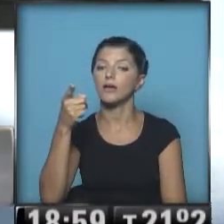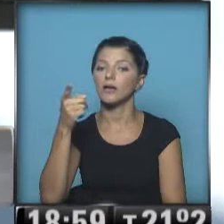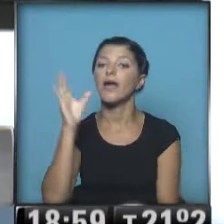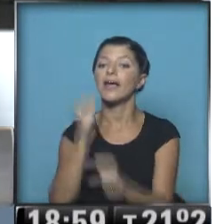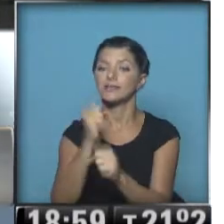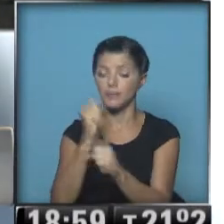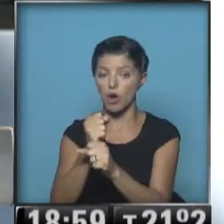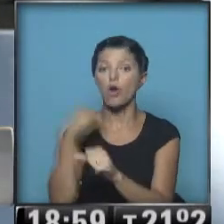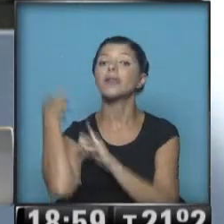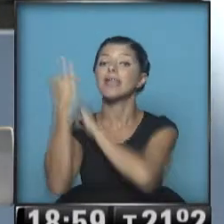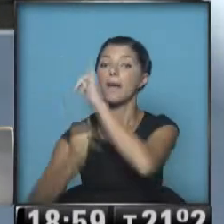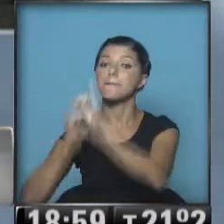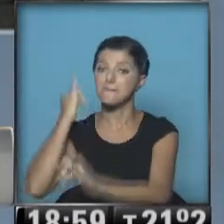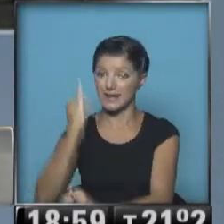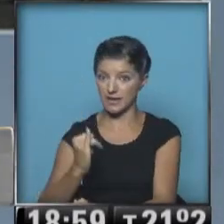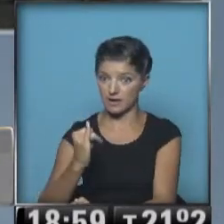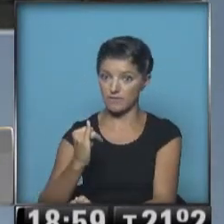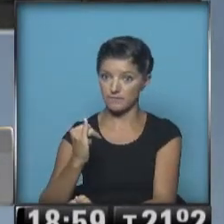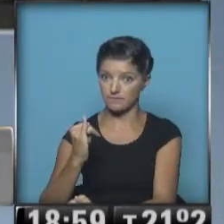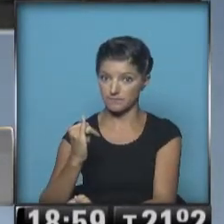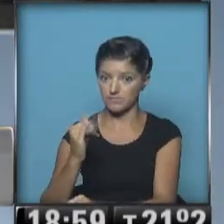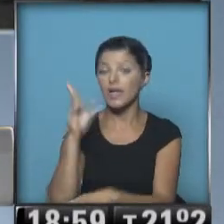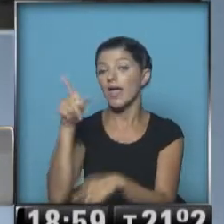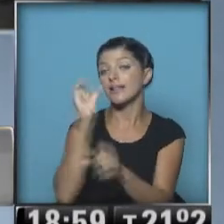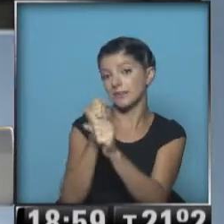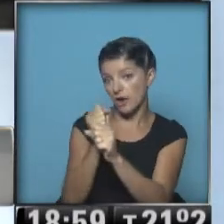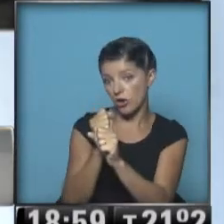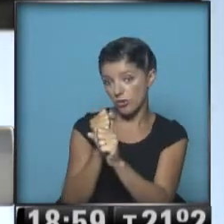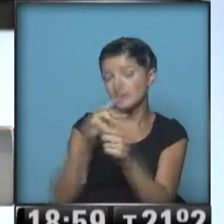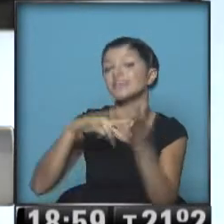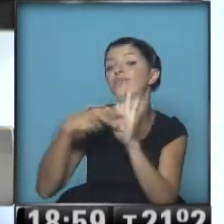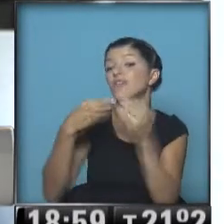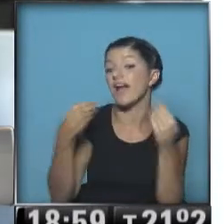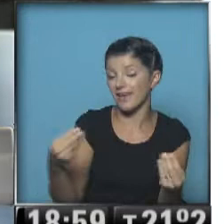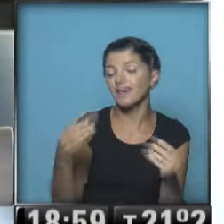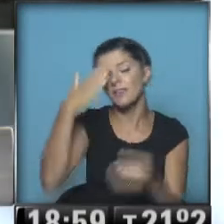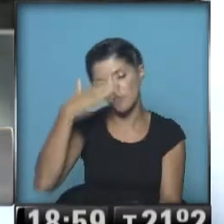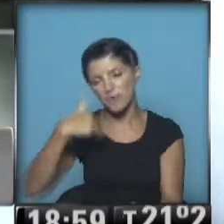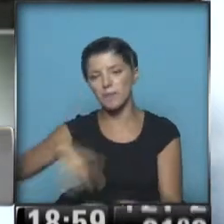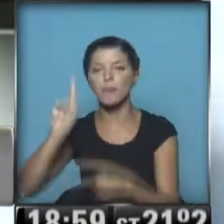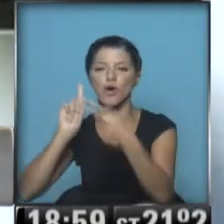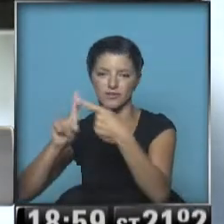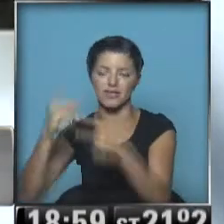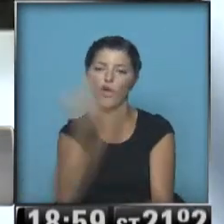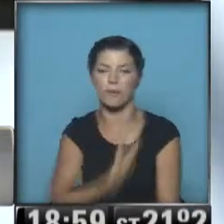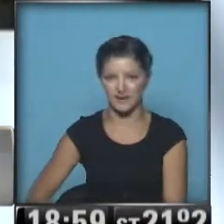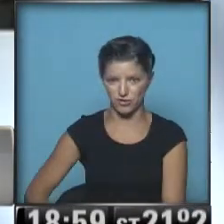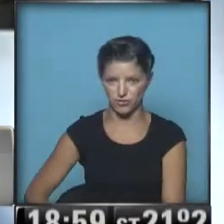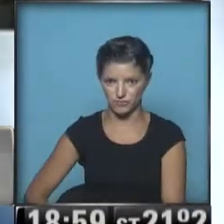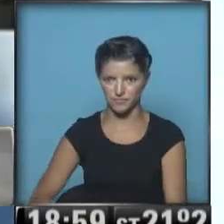el funcionario explicando la obra y lo que significa, y bueno, después vamos a conectarnos con el gobernador unas